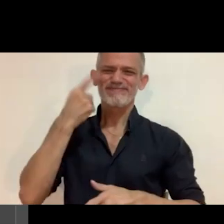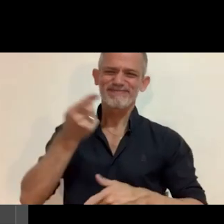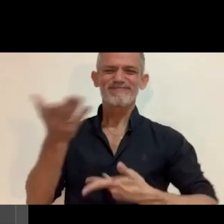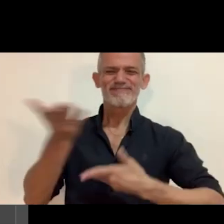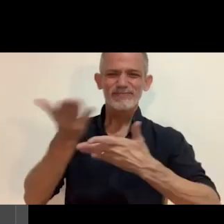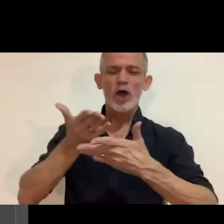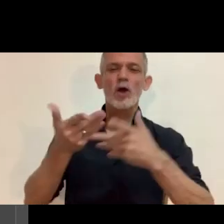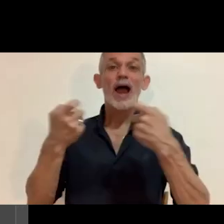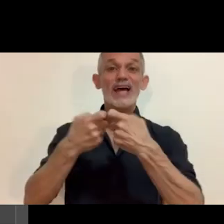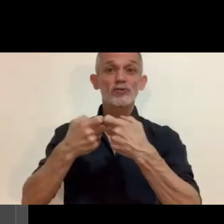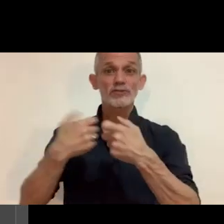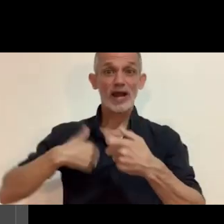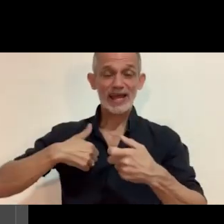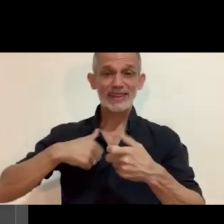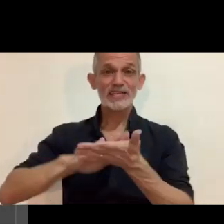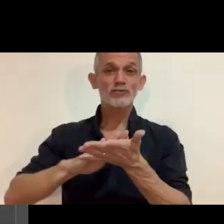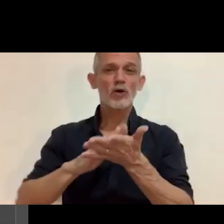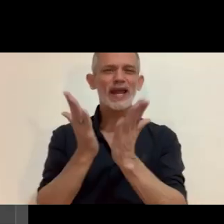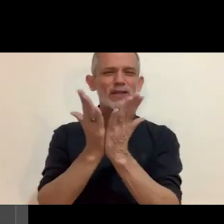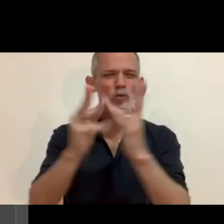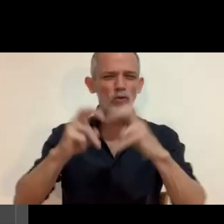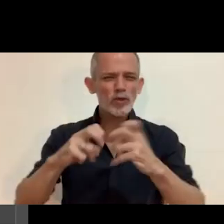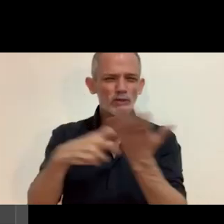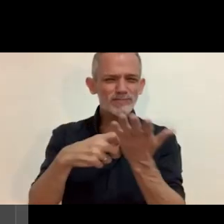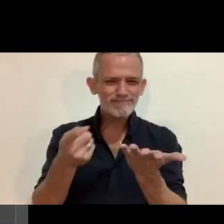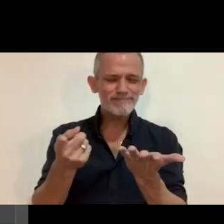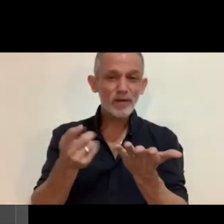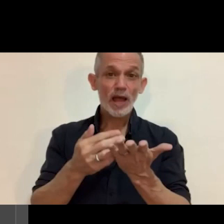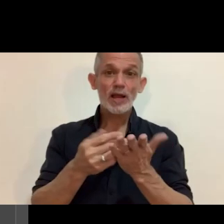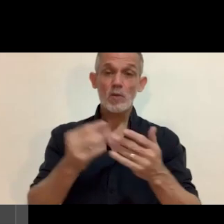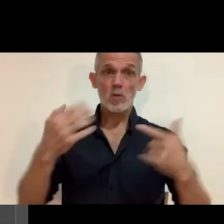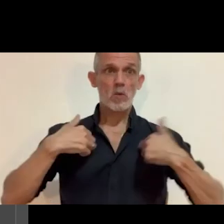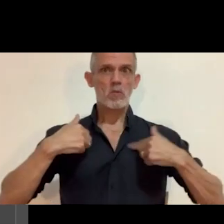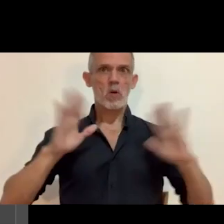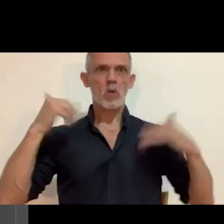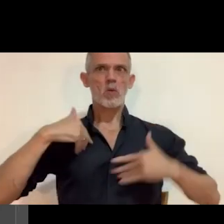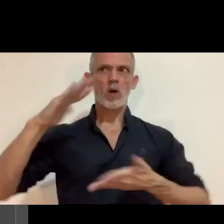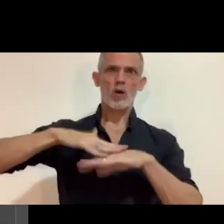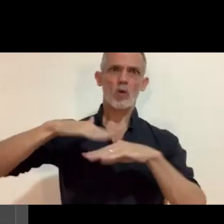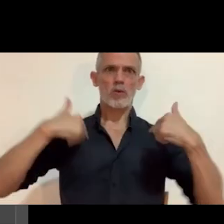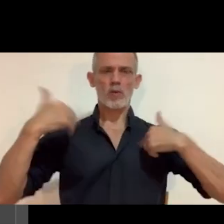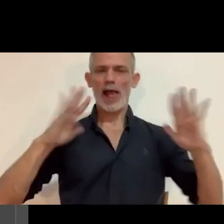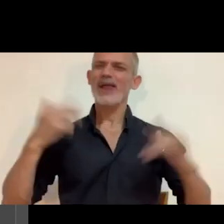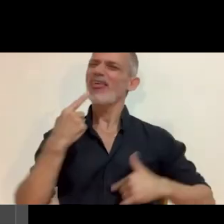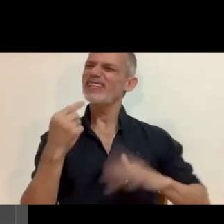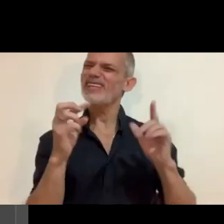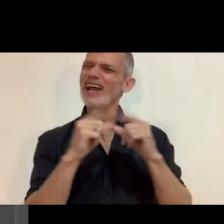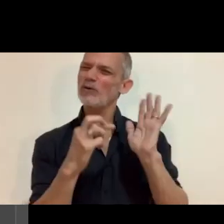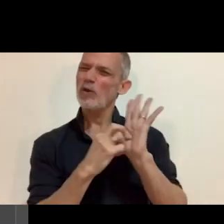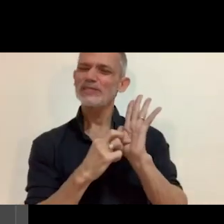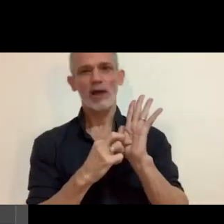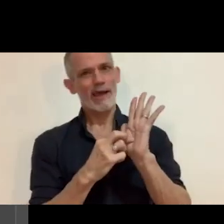Argentina de Estudios Fiscales, porque muchos imputados lo que pretenden es que el artículo 19